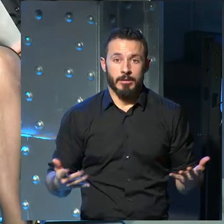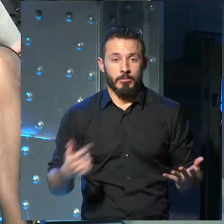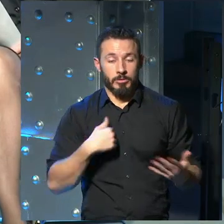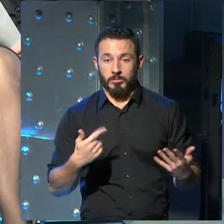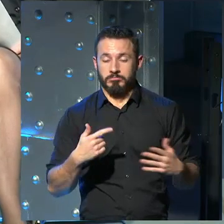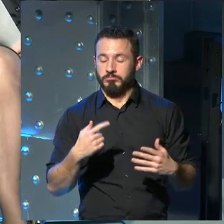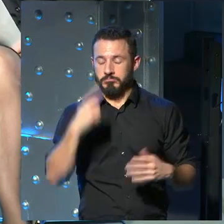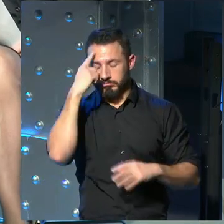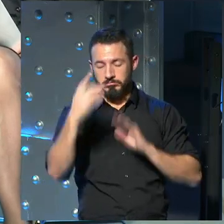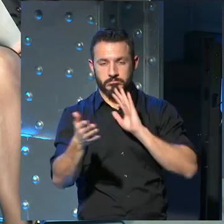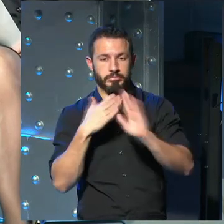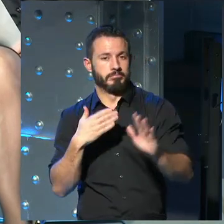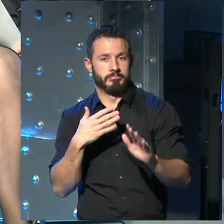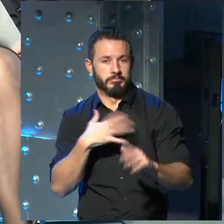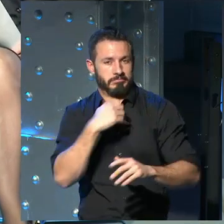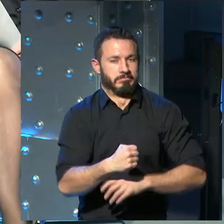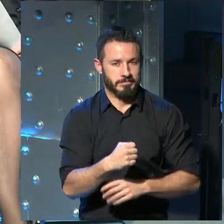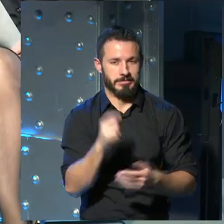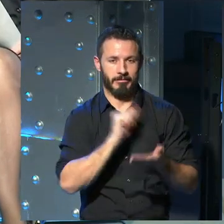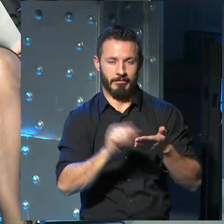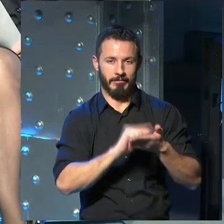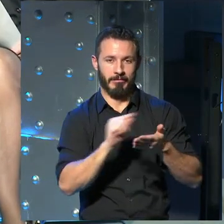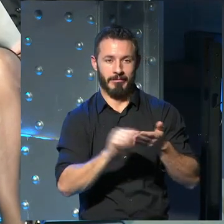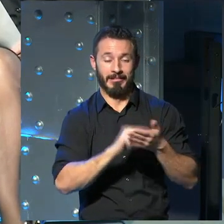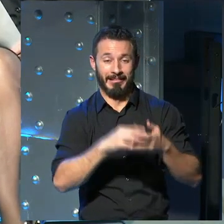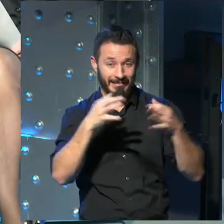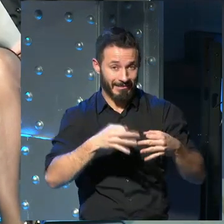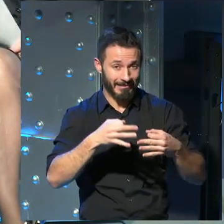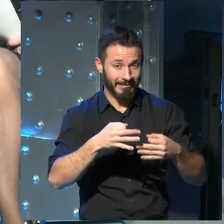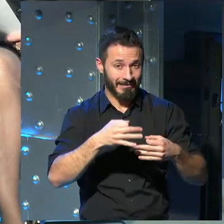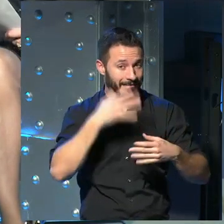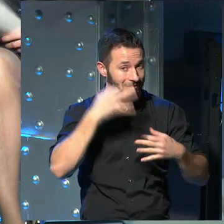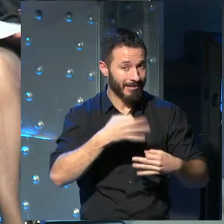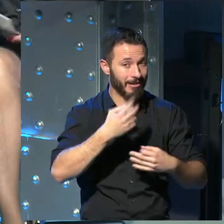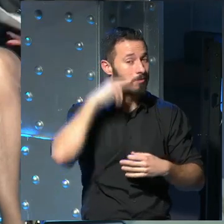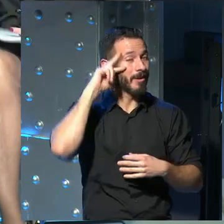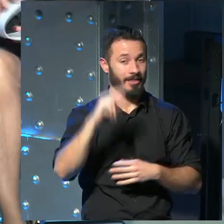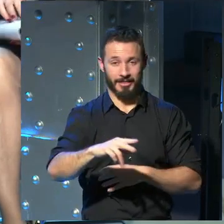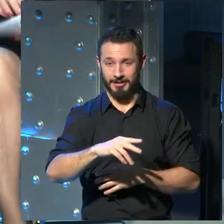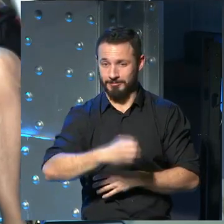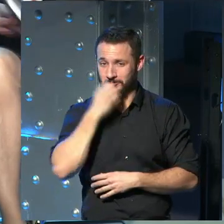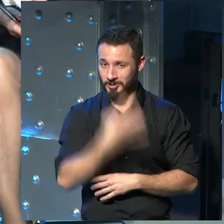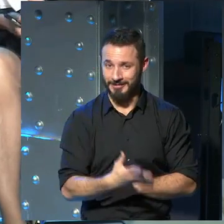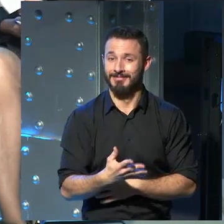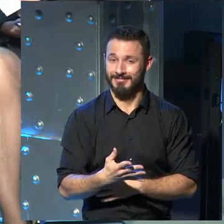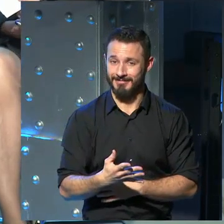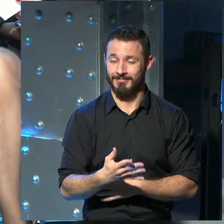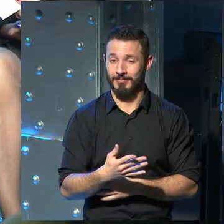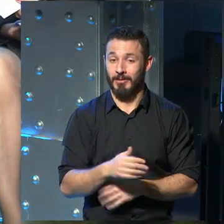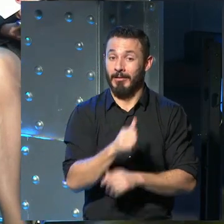animé, me atreví y la verdad es que ha sido una experiencia estupenda.